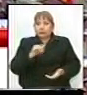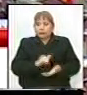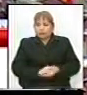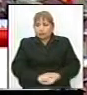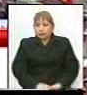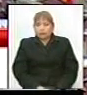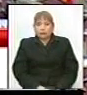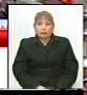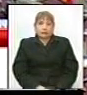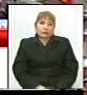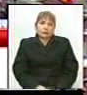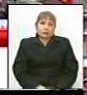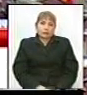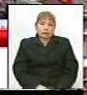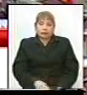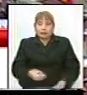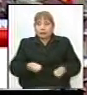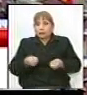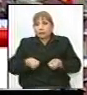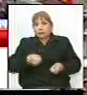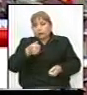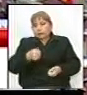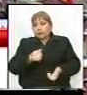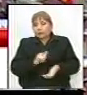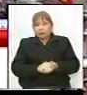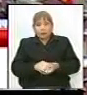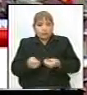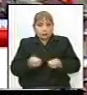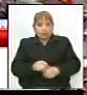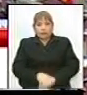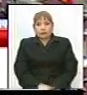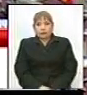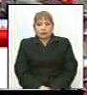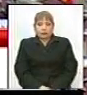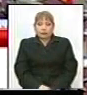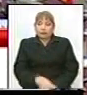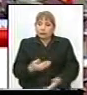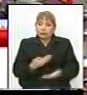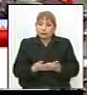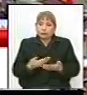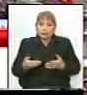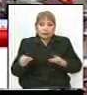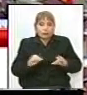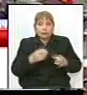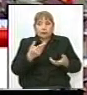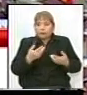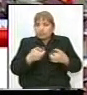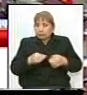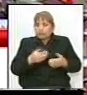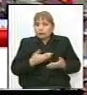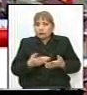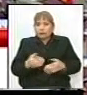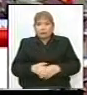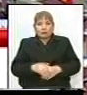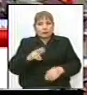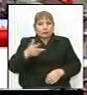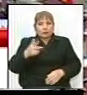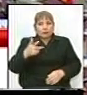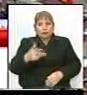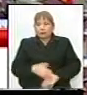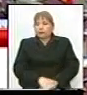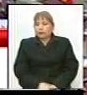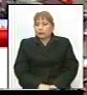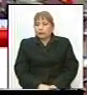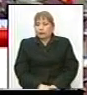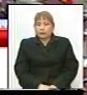trámite documentario y a la vez jefatura de atención al ciudadano presuntamente habría autorizado el ingreso a un tercero a